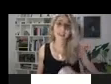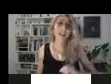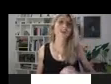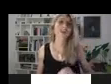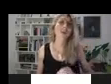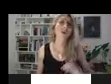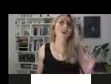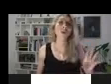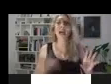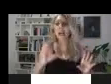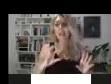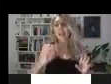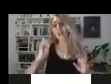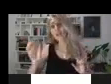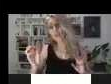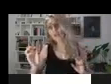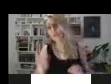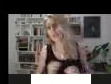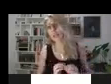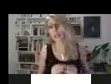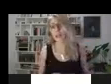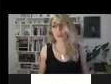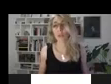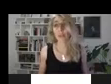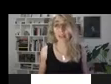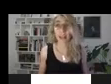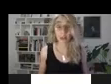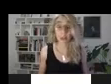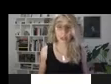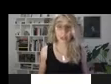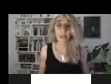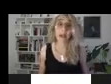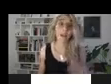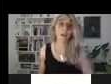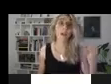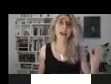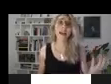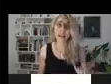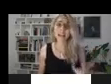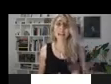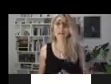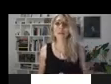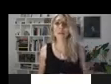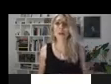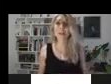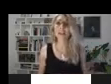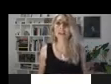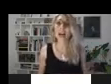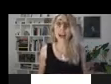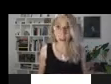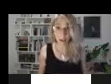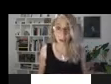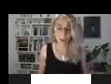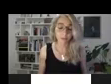claves, tanto como las galerías lo son para el caso del mercado del arte primario, las casas de